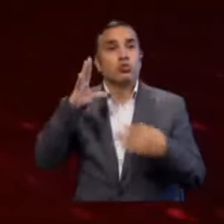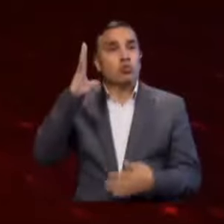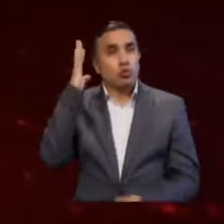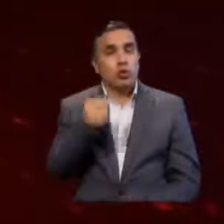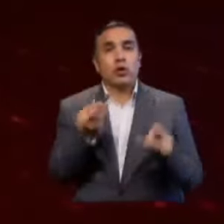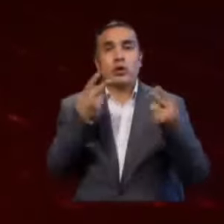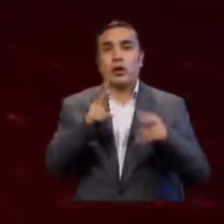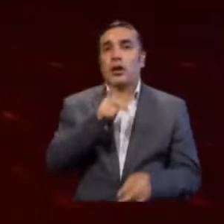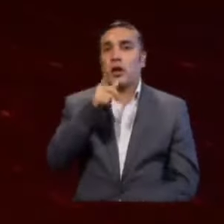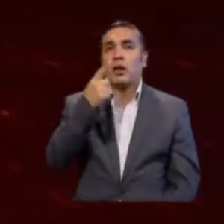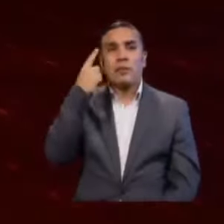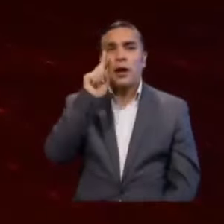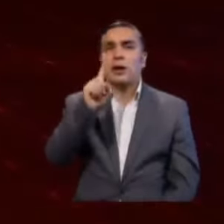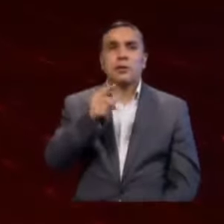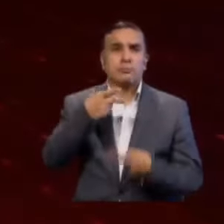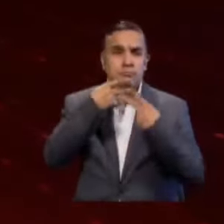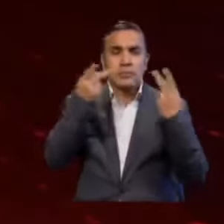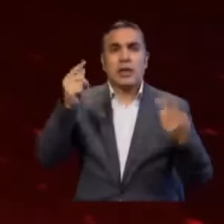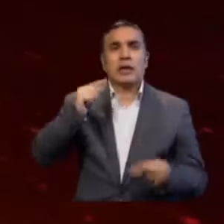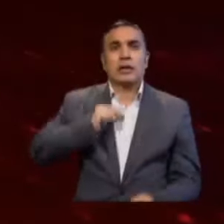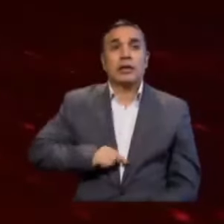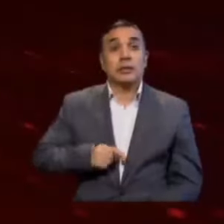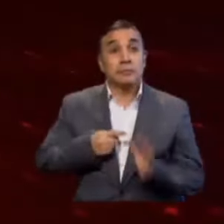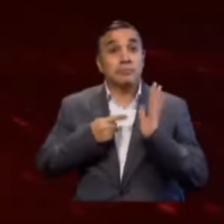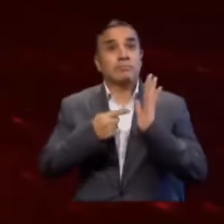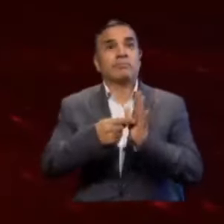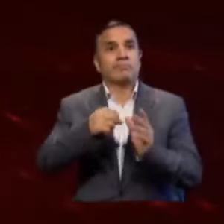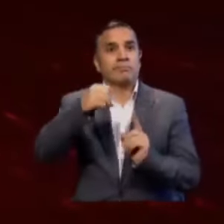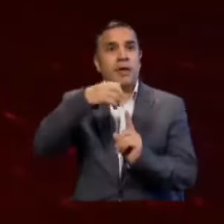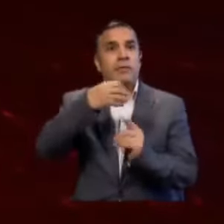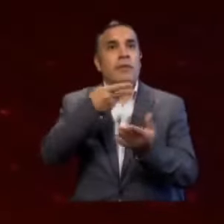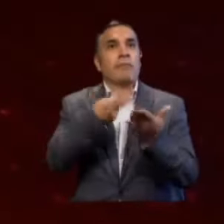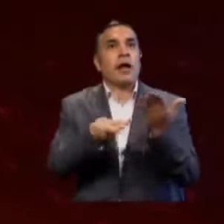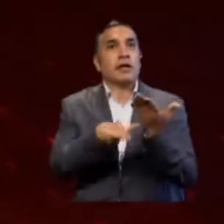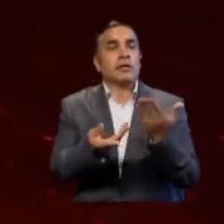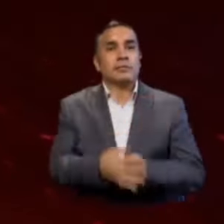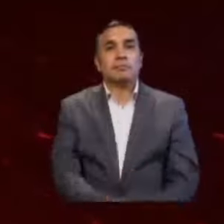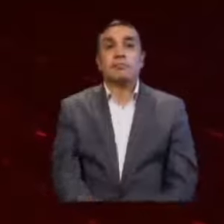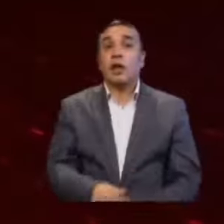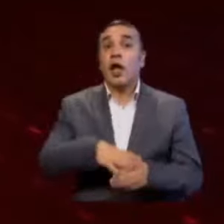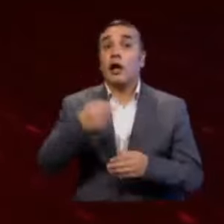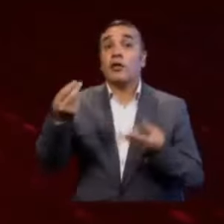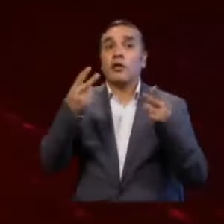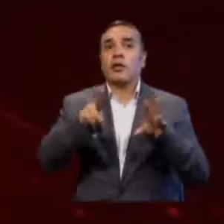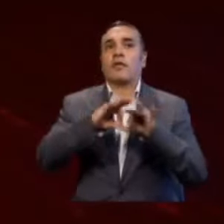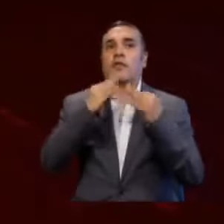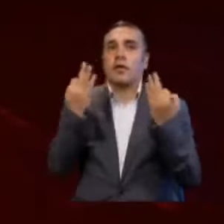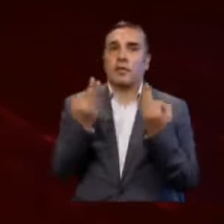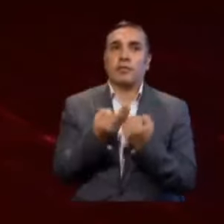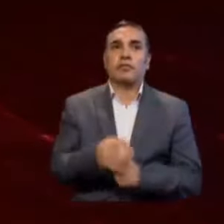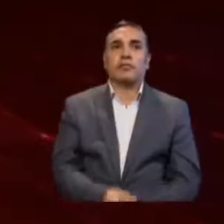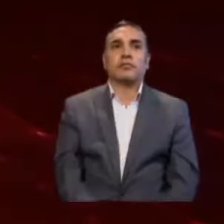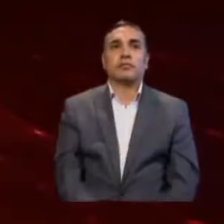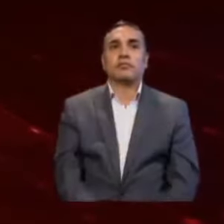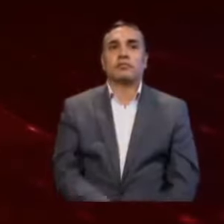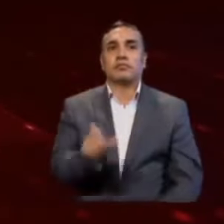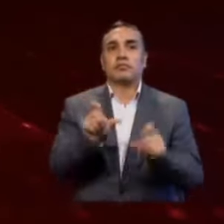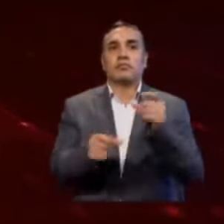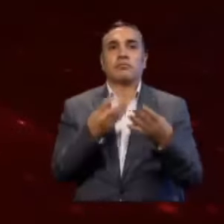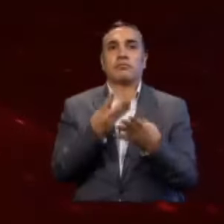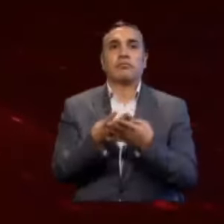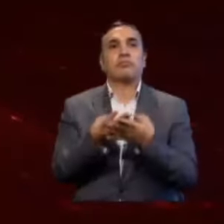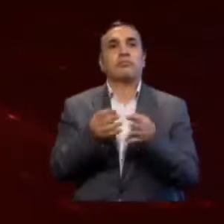La Tacunga, para ofrecernos todos los detalles. Ahí estamos viendo imágenes en vivo de lo que ocurre en los exteriores, también familiares de los reos, ¿no?